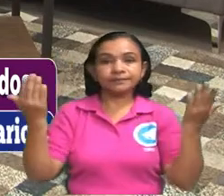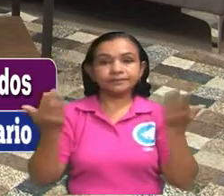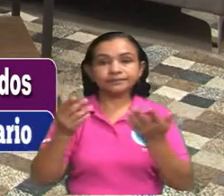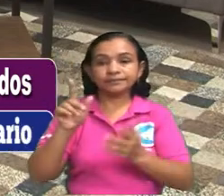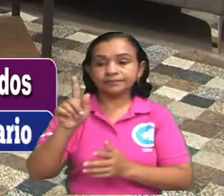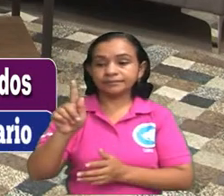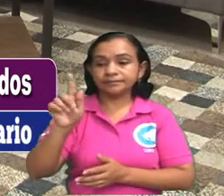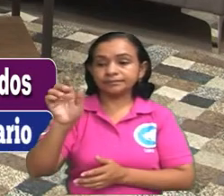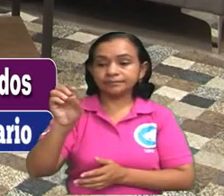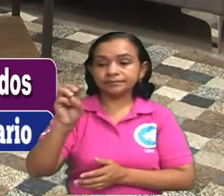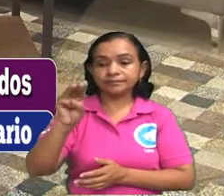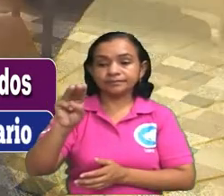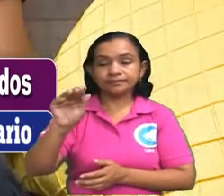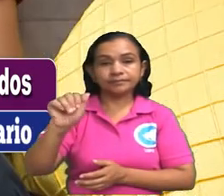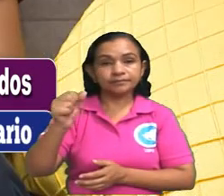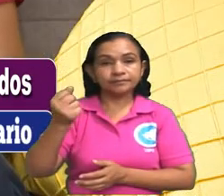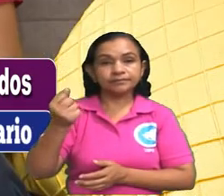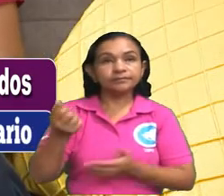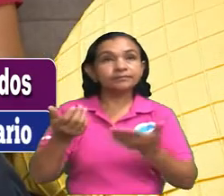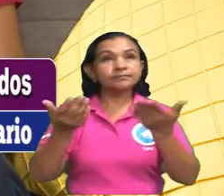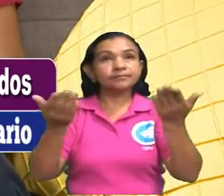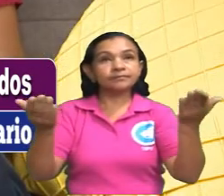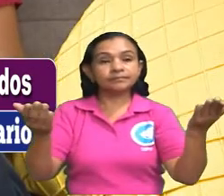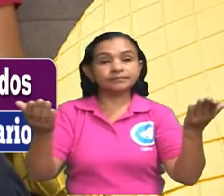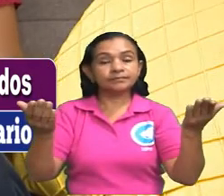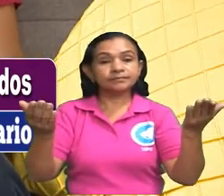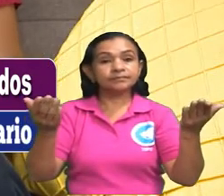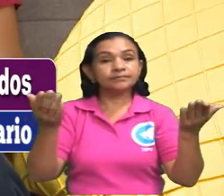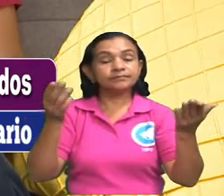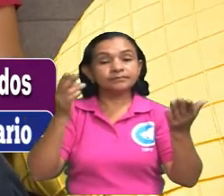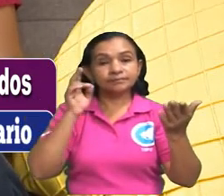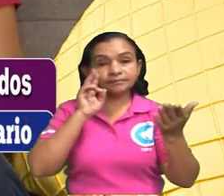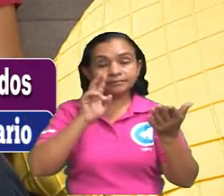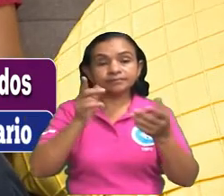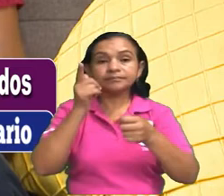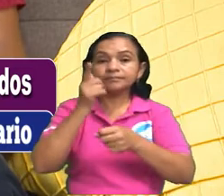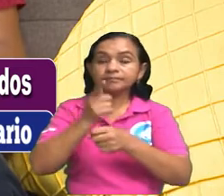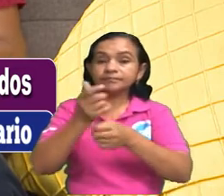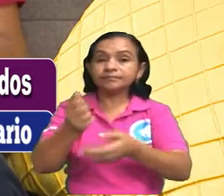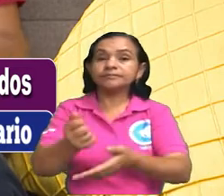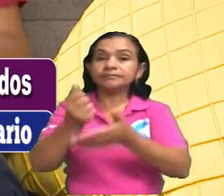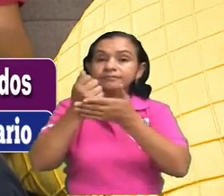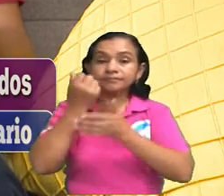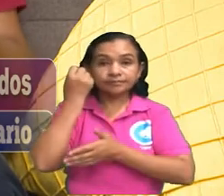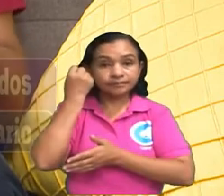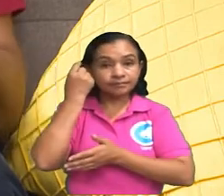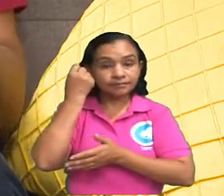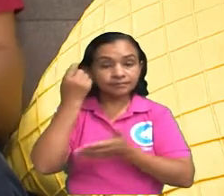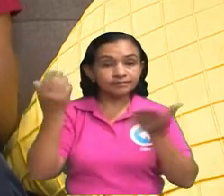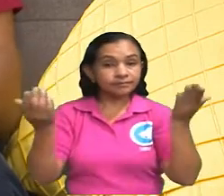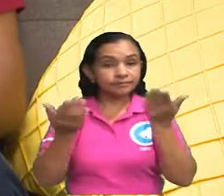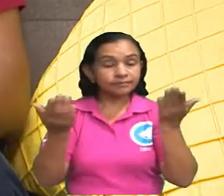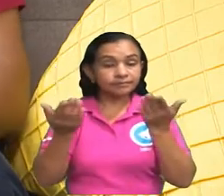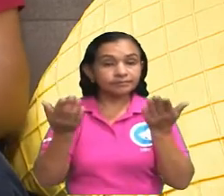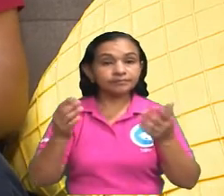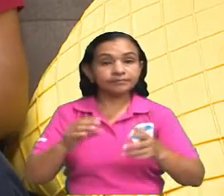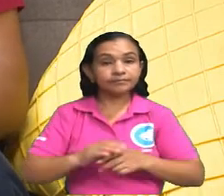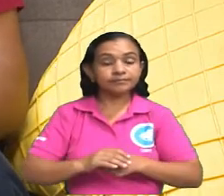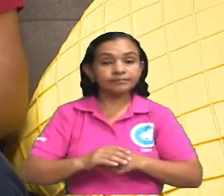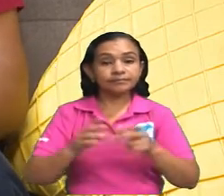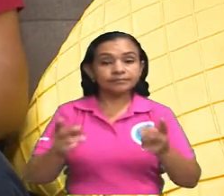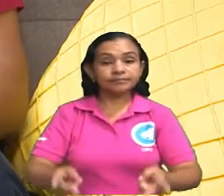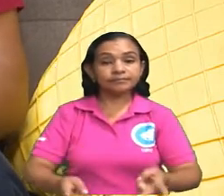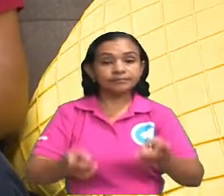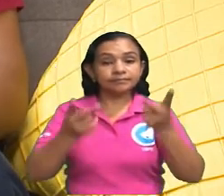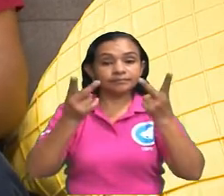comandante Tomás, y bueno, vamos a dejarles a continuación precisamente con un reportaje que nos ayudará a entender un poquito la perspectiva general de la vida